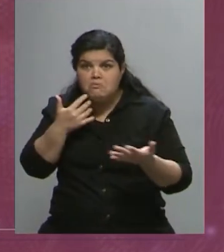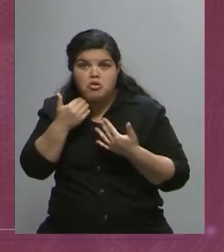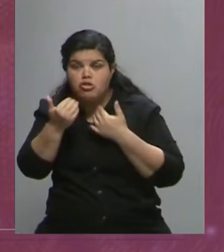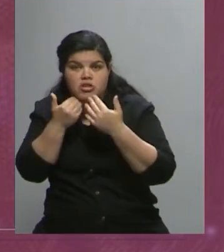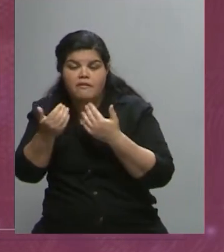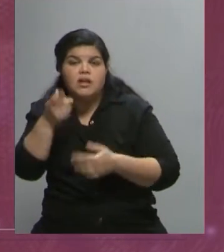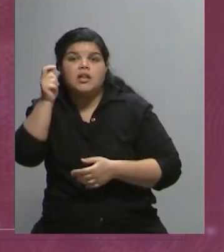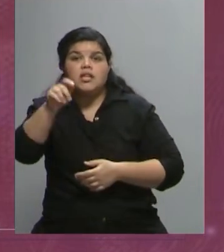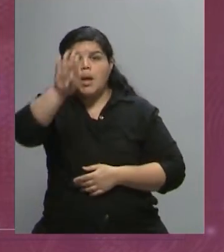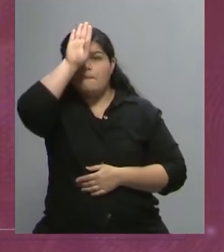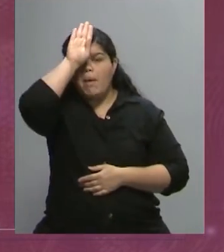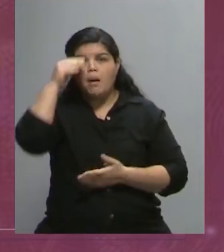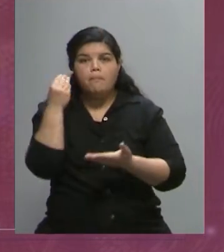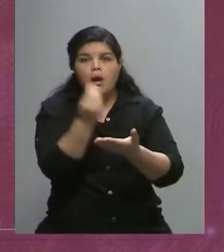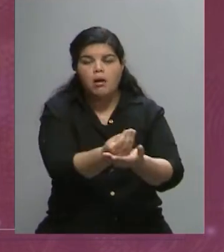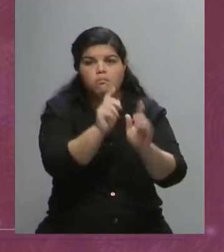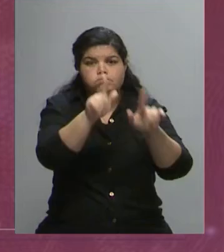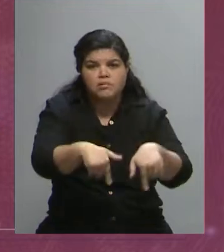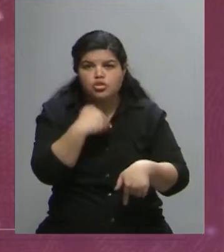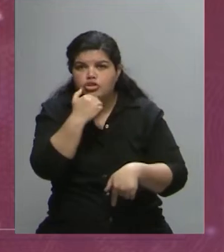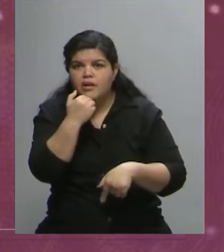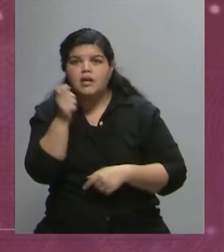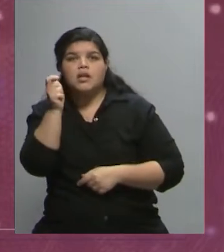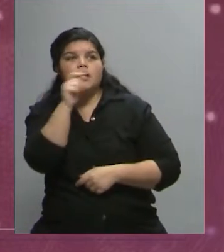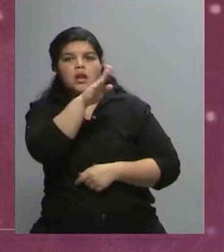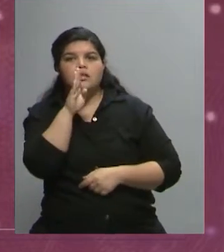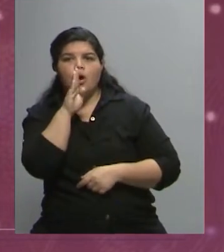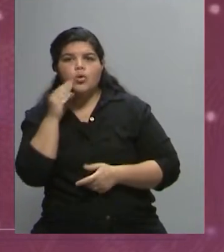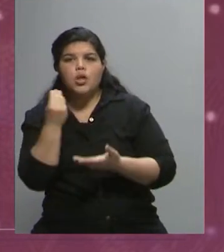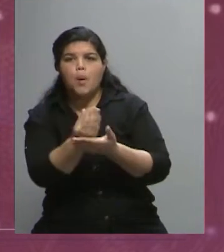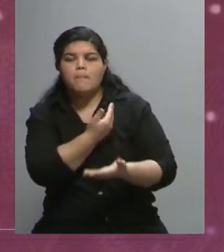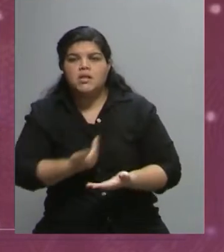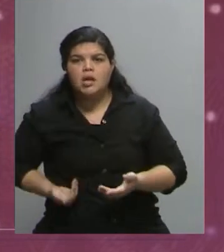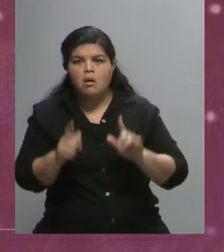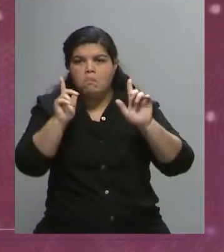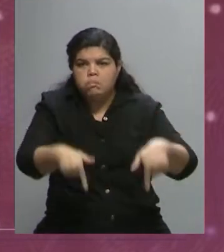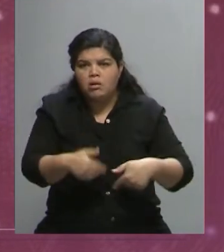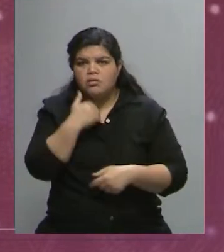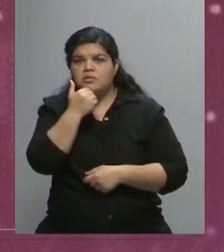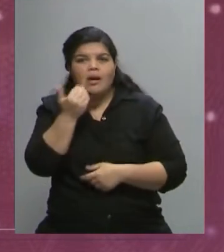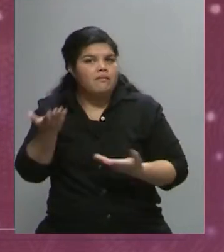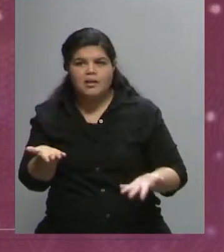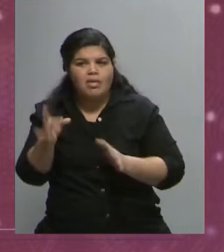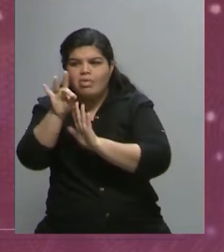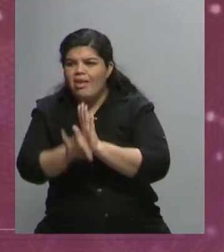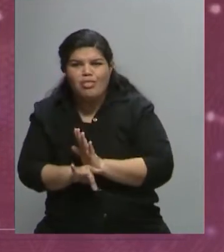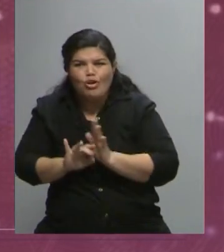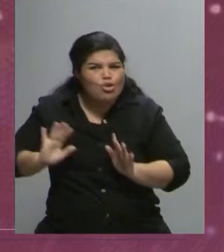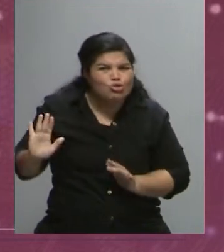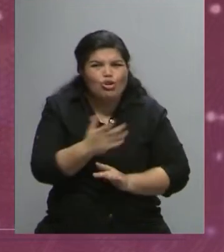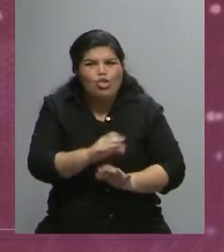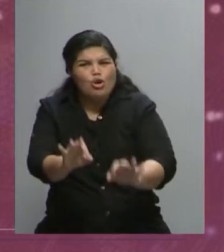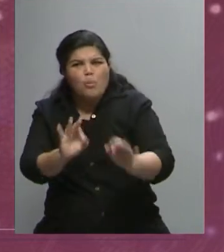Papa, quién va a ser el presidente de Estados Unidos y Argentina, si va a haber una guerra o no, cuánto va a salir el